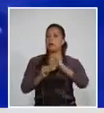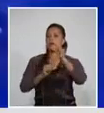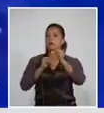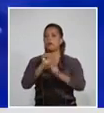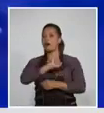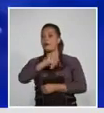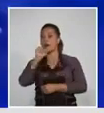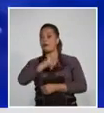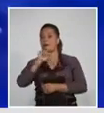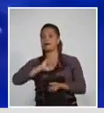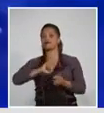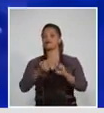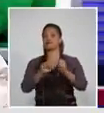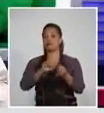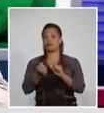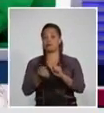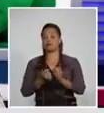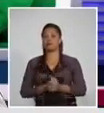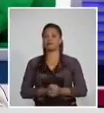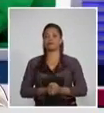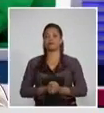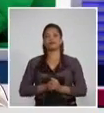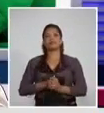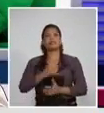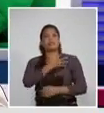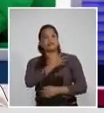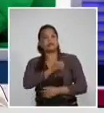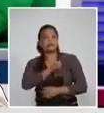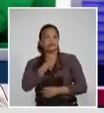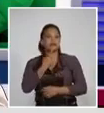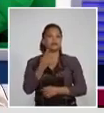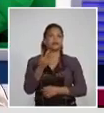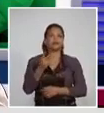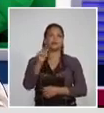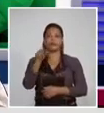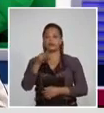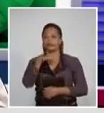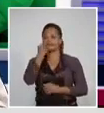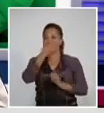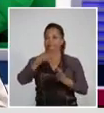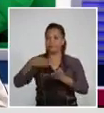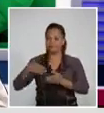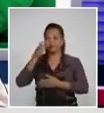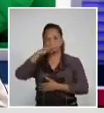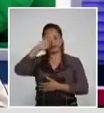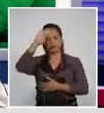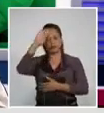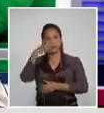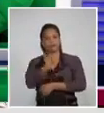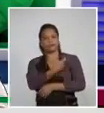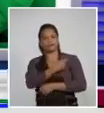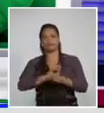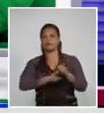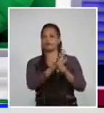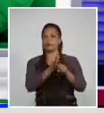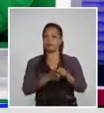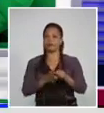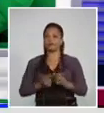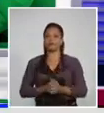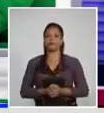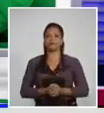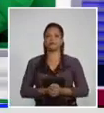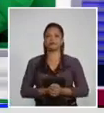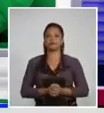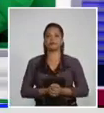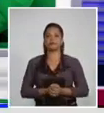control. Lamentamos el fallecimiento de 2 personas en nuestro país con COVID-19 y damos